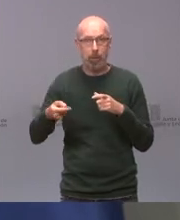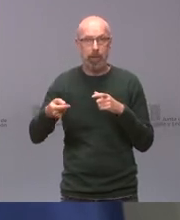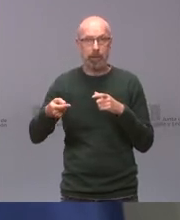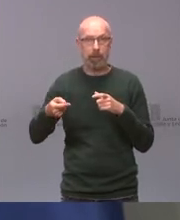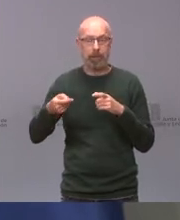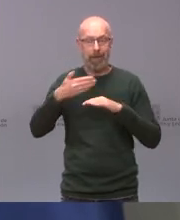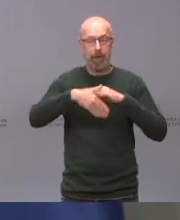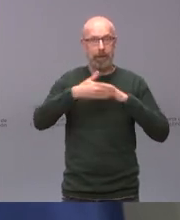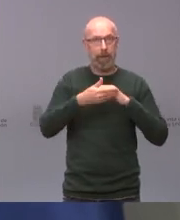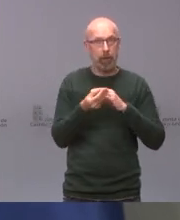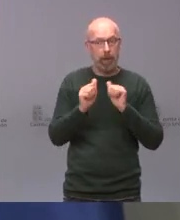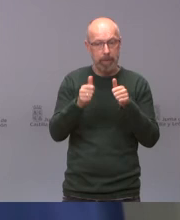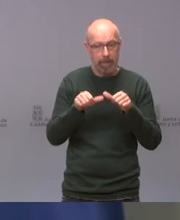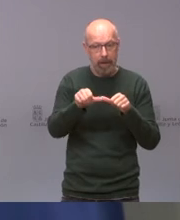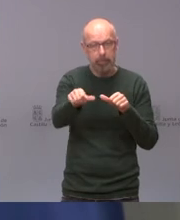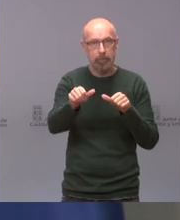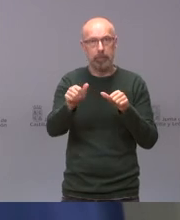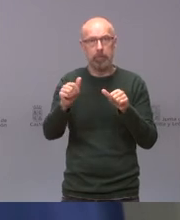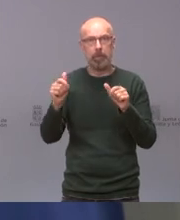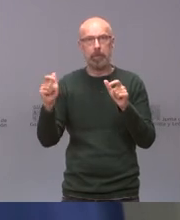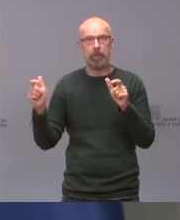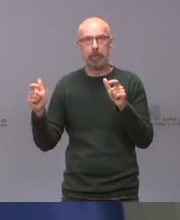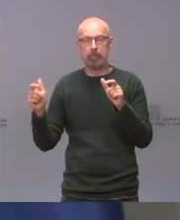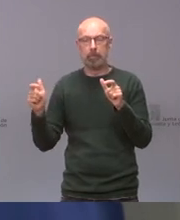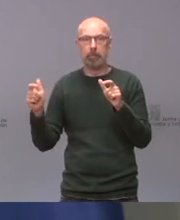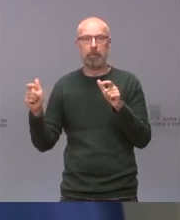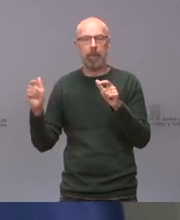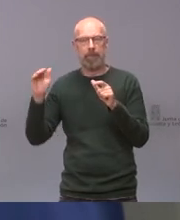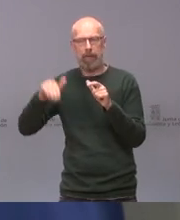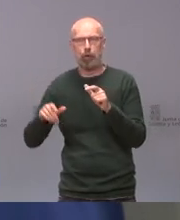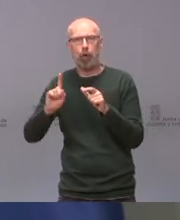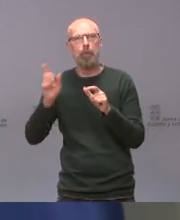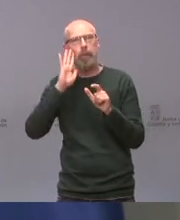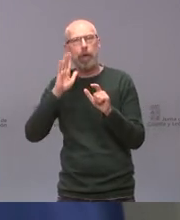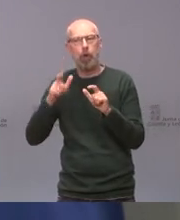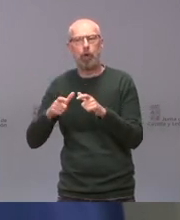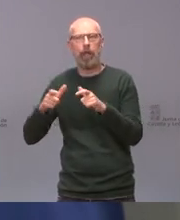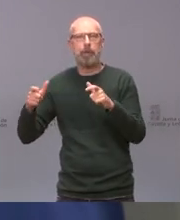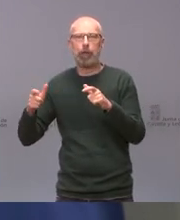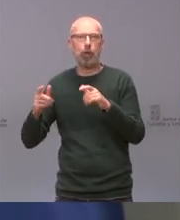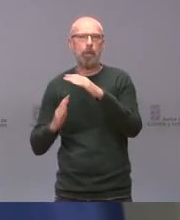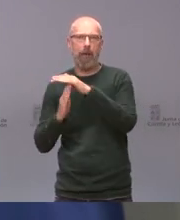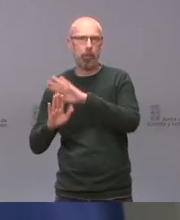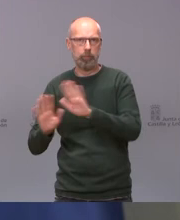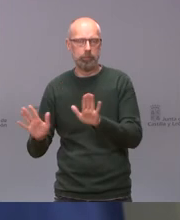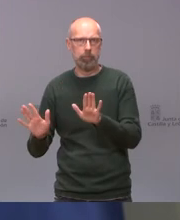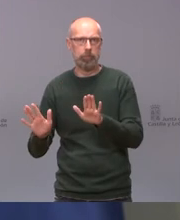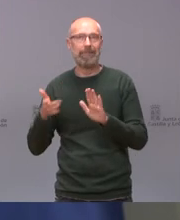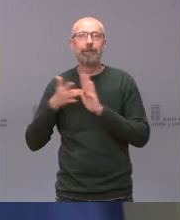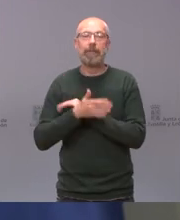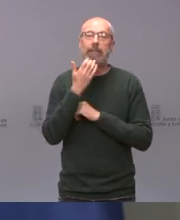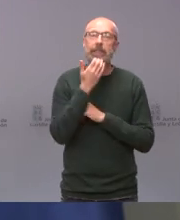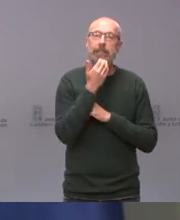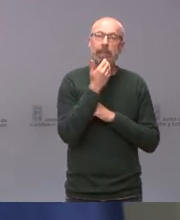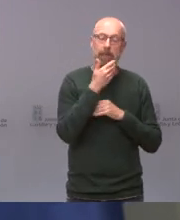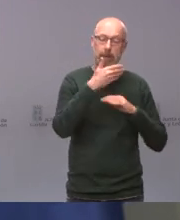restricción, no hay un descenso, claro, pero desde luego lo que no hay es más crecimiento, hay una estabilización. Lo que ocurre con las medidas restrictivas es que si tú las vas limitando